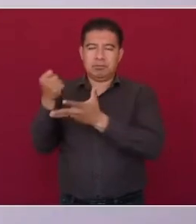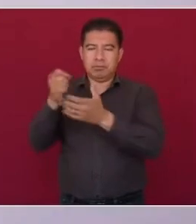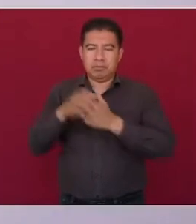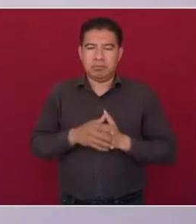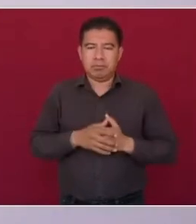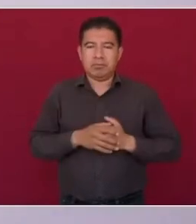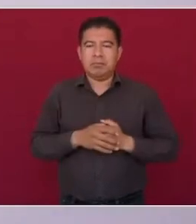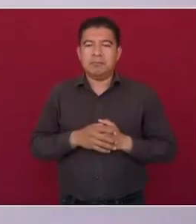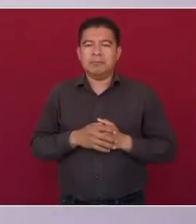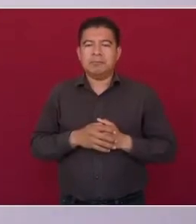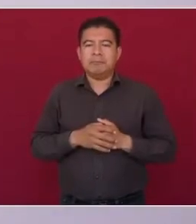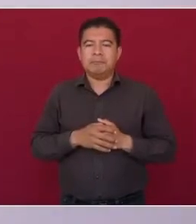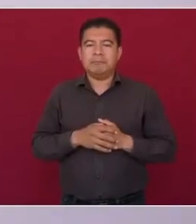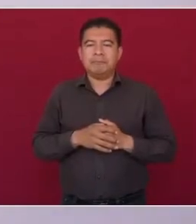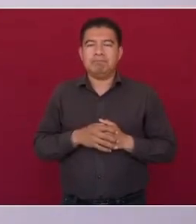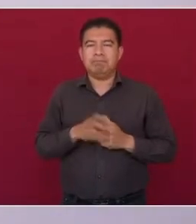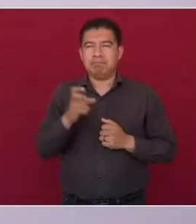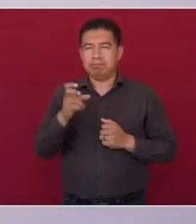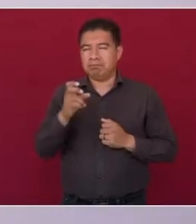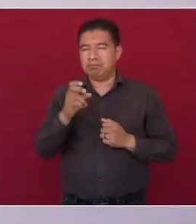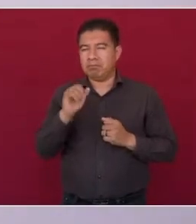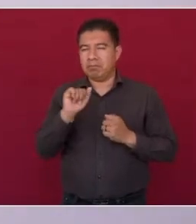Hay una circunstancia especial